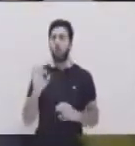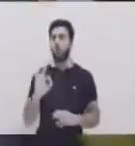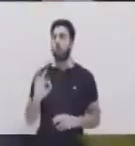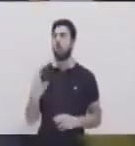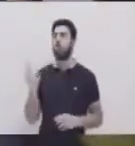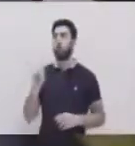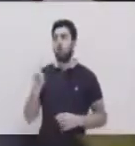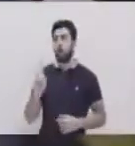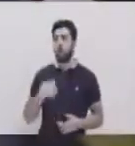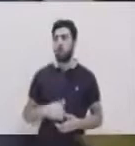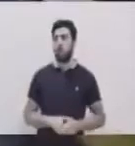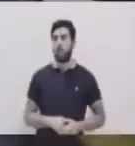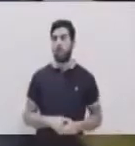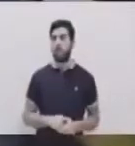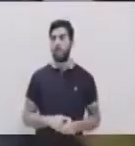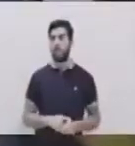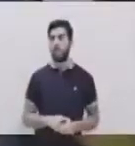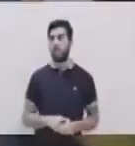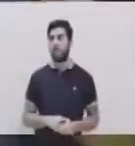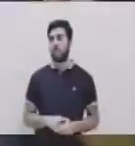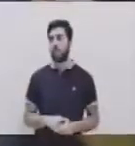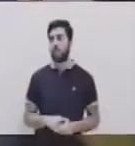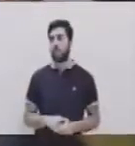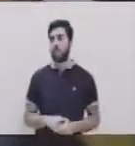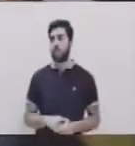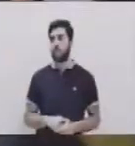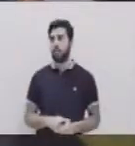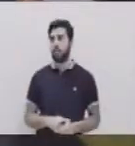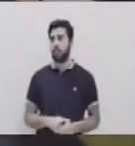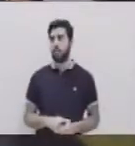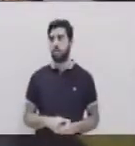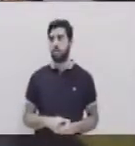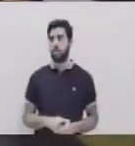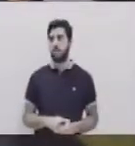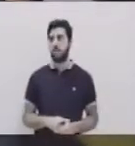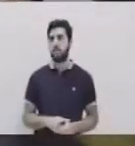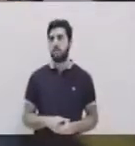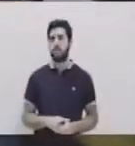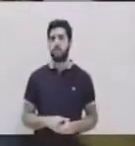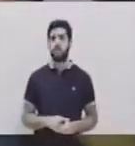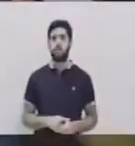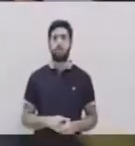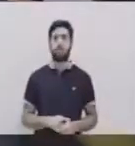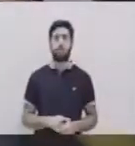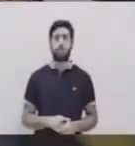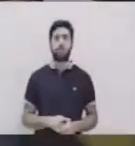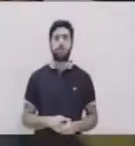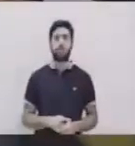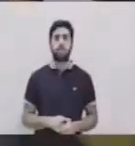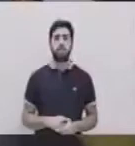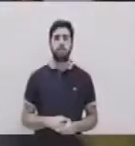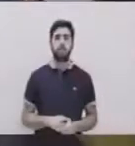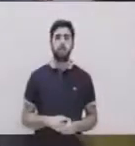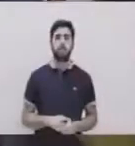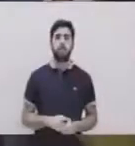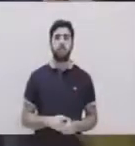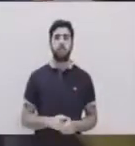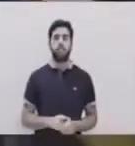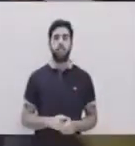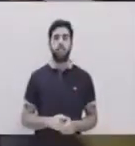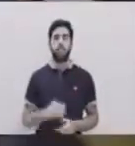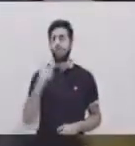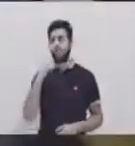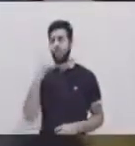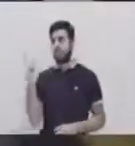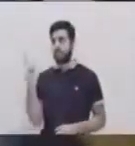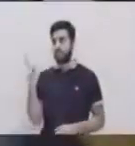compañero? El occipital se estaría localizando en lo que viene siendo esta parte de aquí. ¿Será cierto? ¿Será